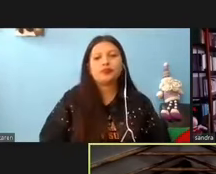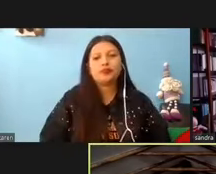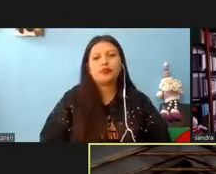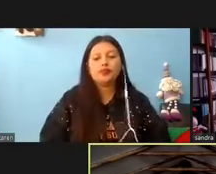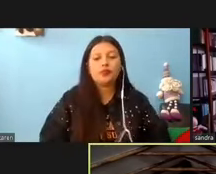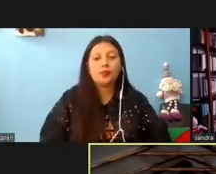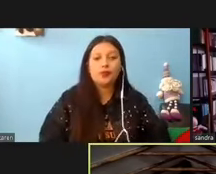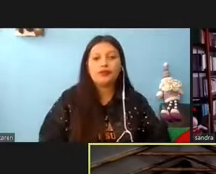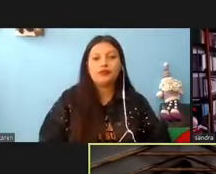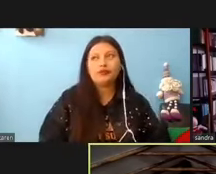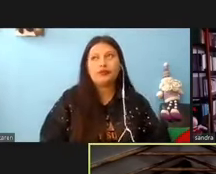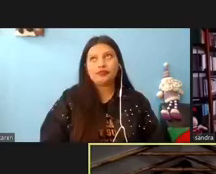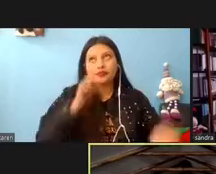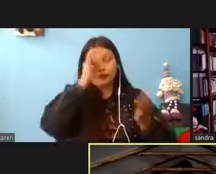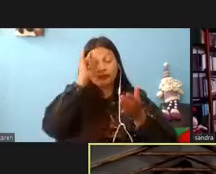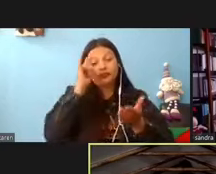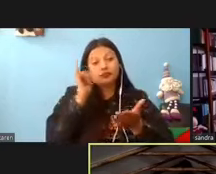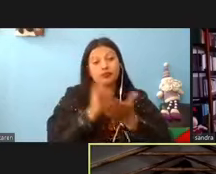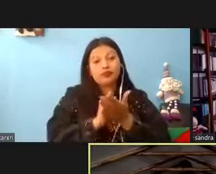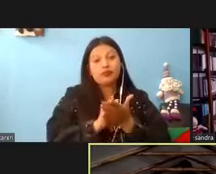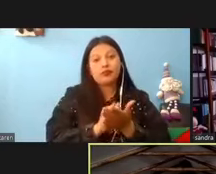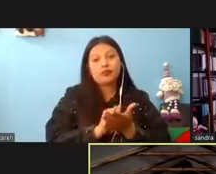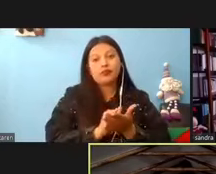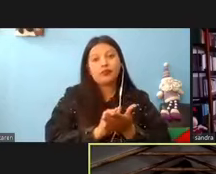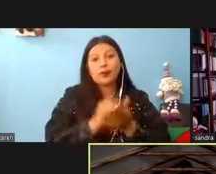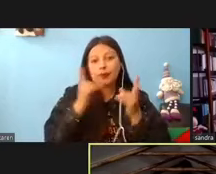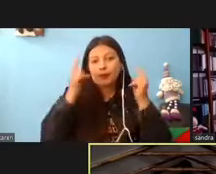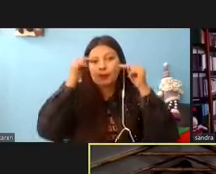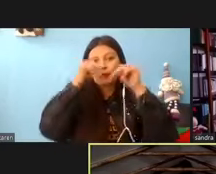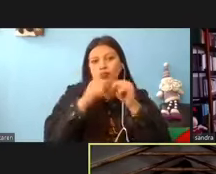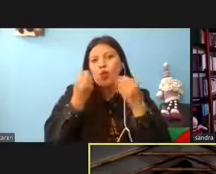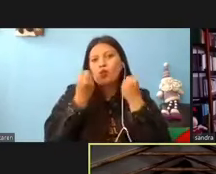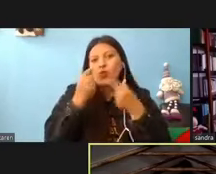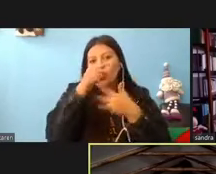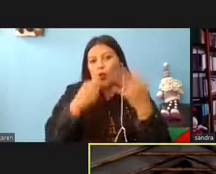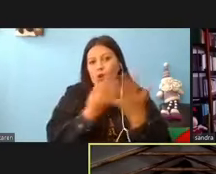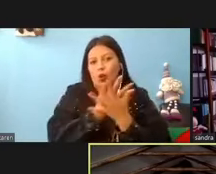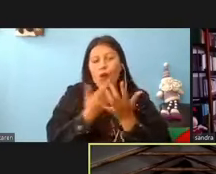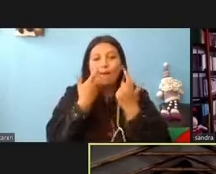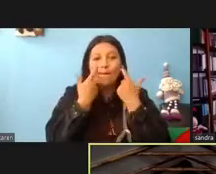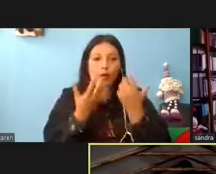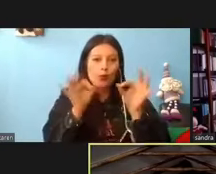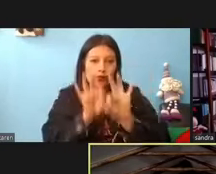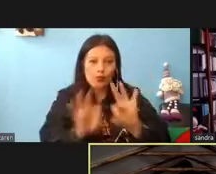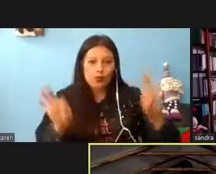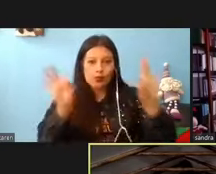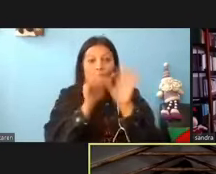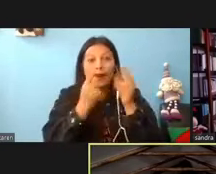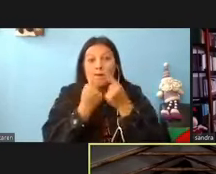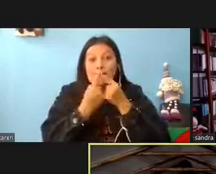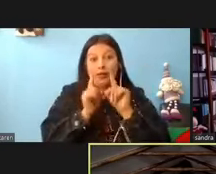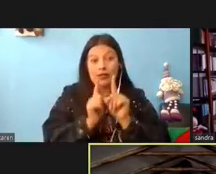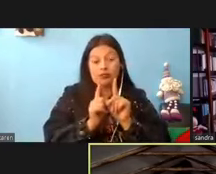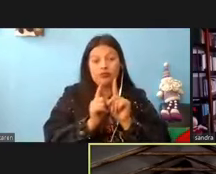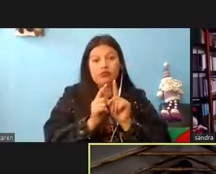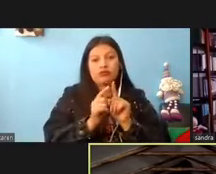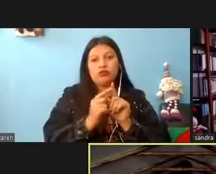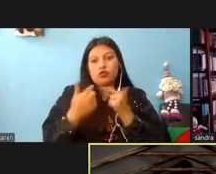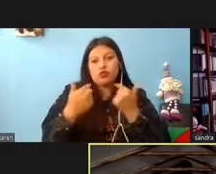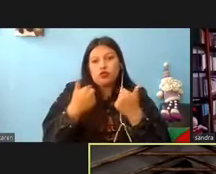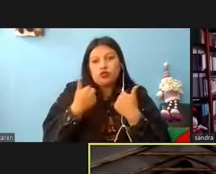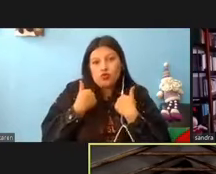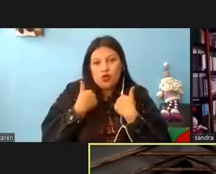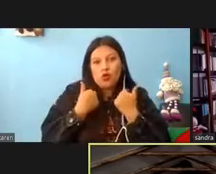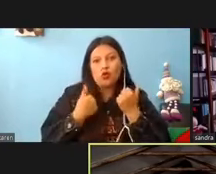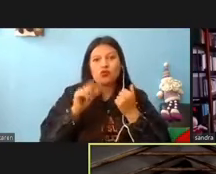Creo que también el encuentro tiene muchas cosas muy, muy importantes, pero digamos, yo que tengo más